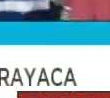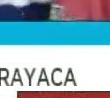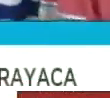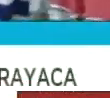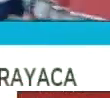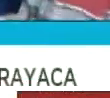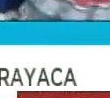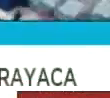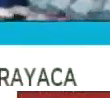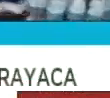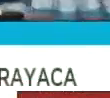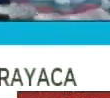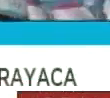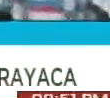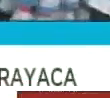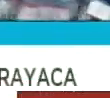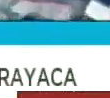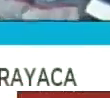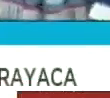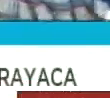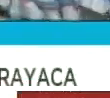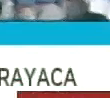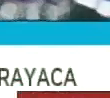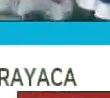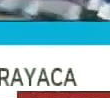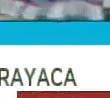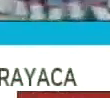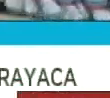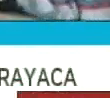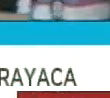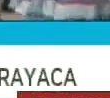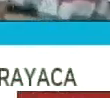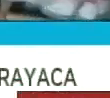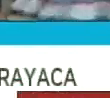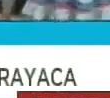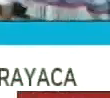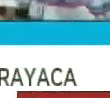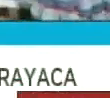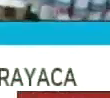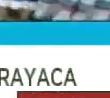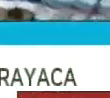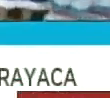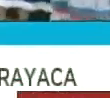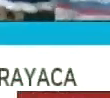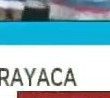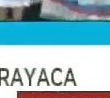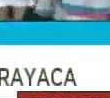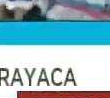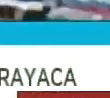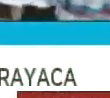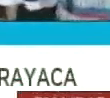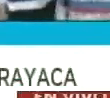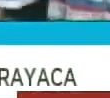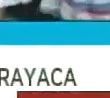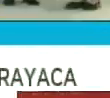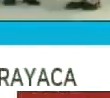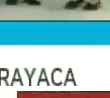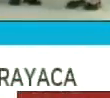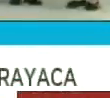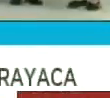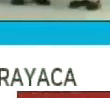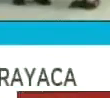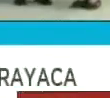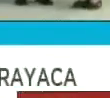carnavales. Hay en Corazán, Teriquiriqui con el tumbao. Hay en Guayana, de bailadores con el